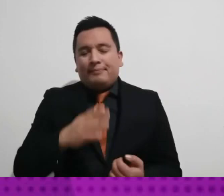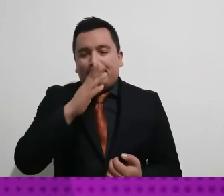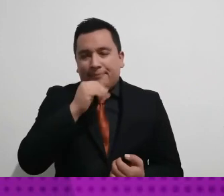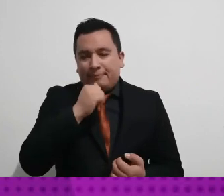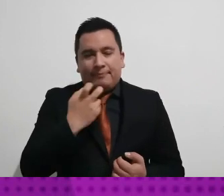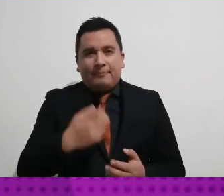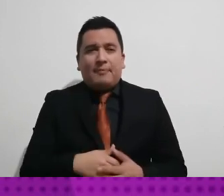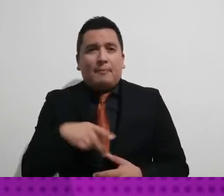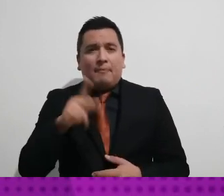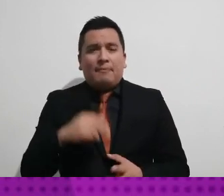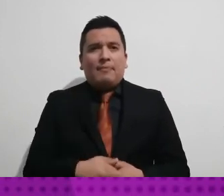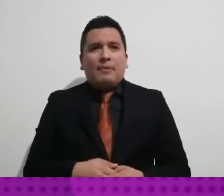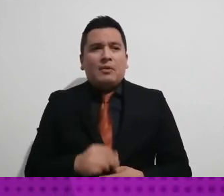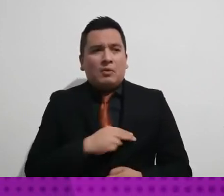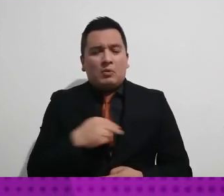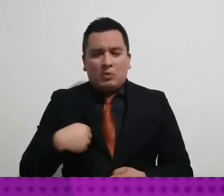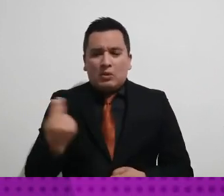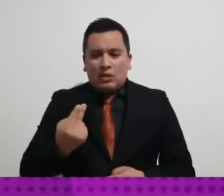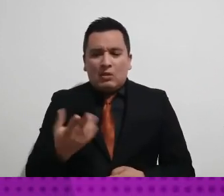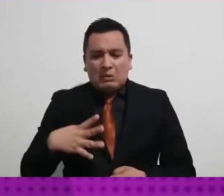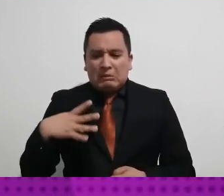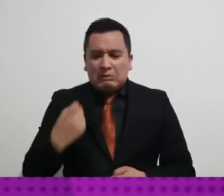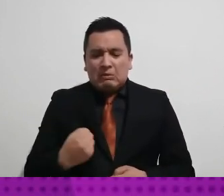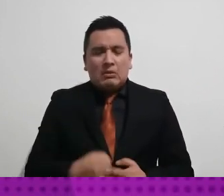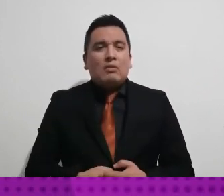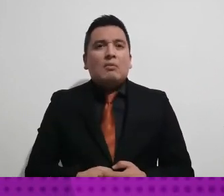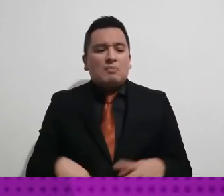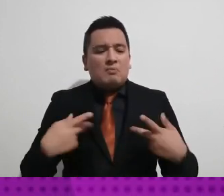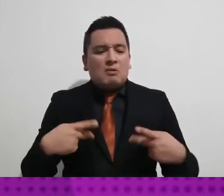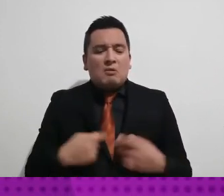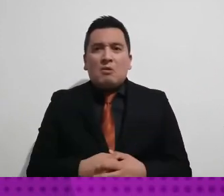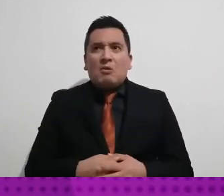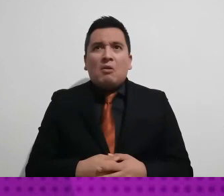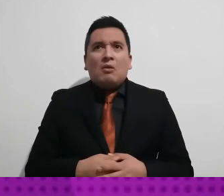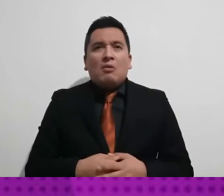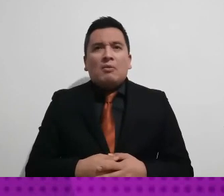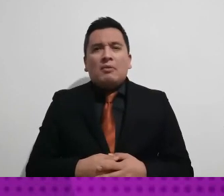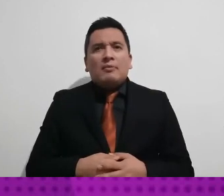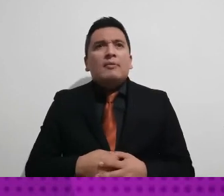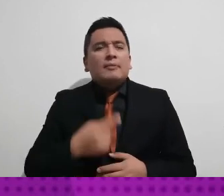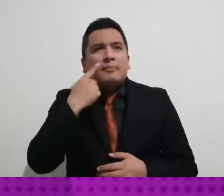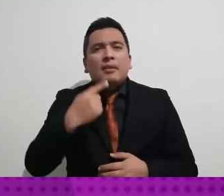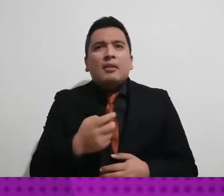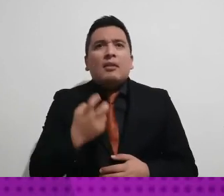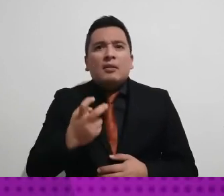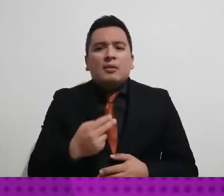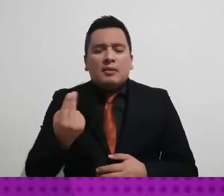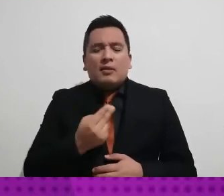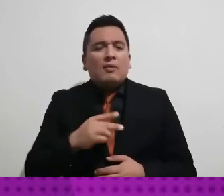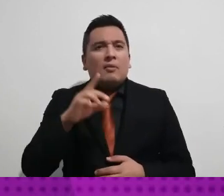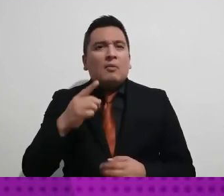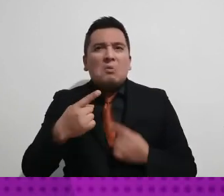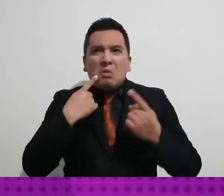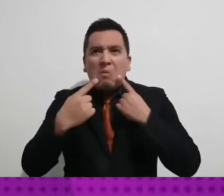no era posible hacerlos así, pero que teníamos que hacer un esfuerzo por informar a la ciudadanía. Así es que fueron